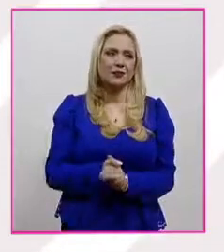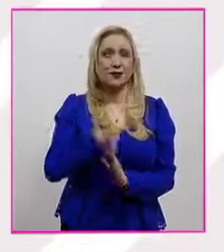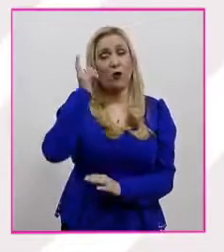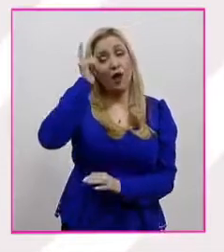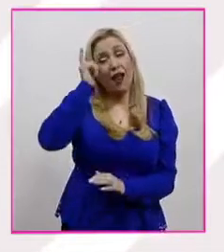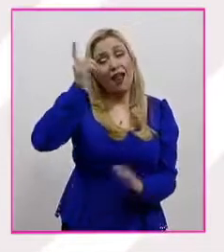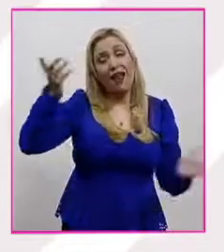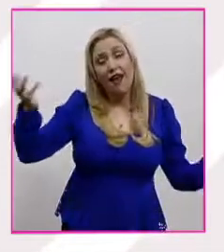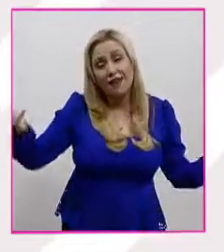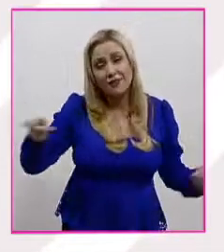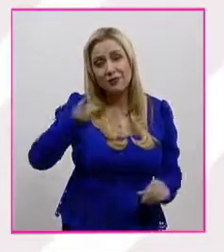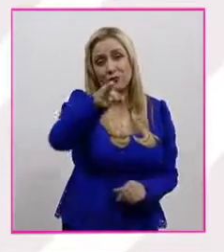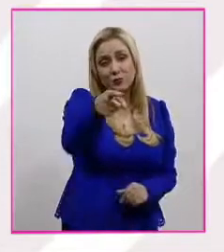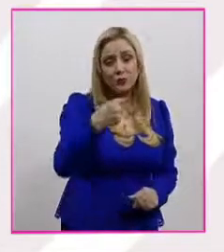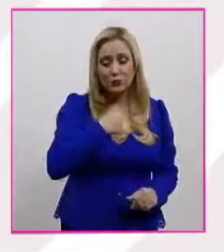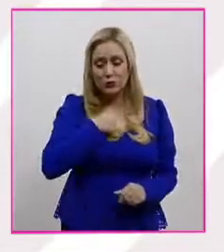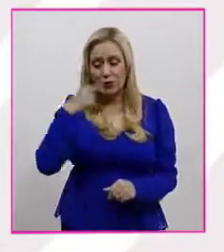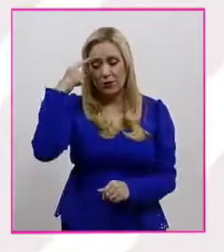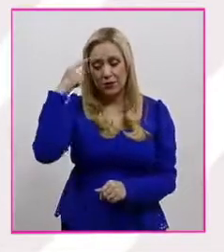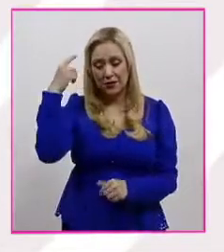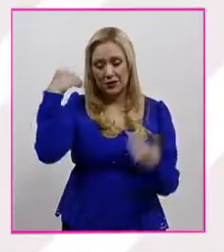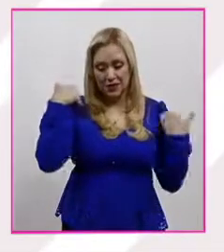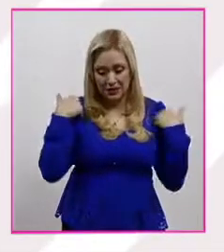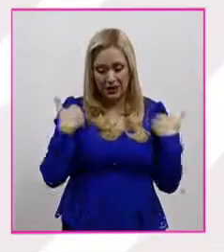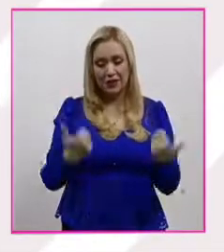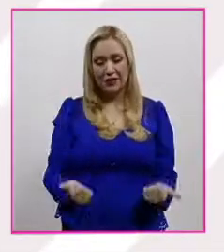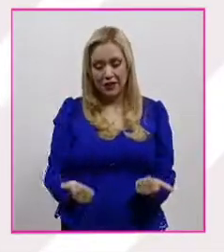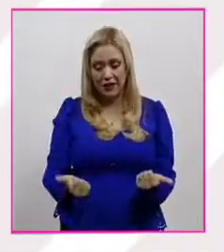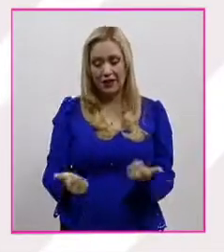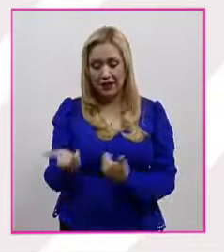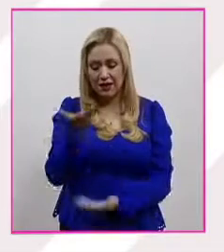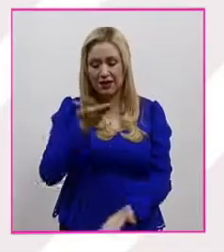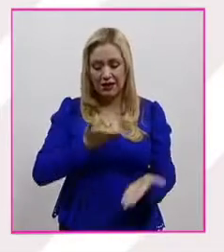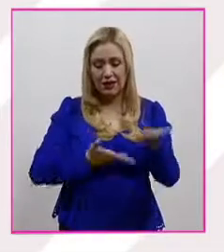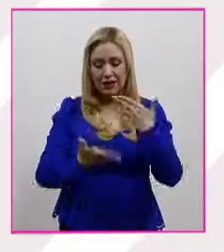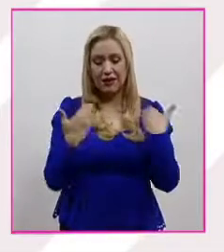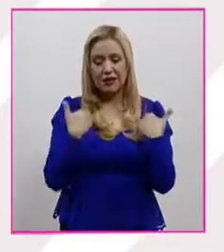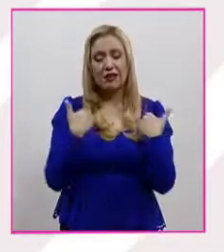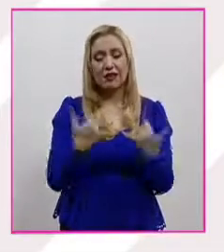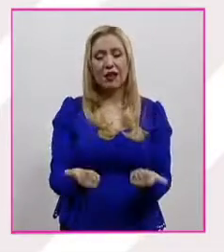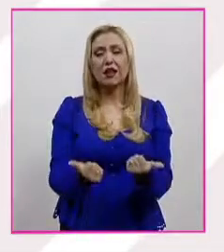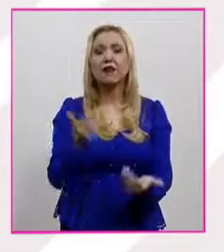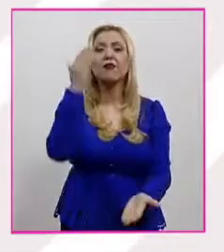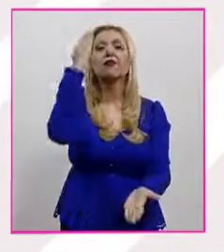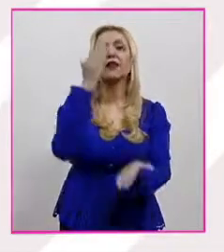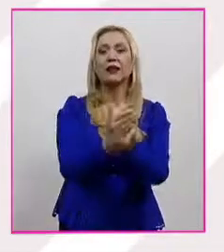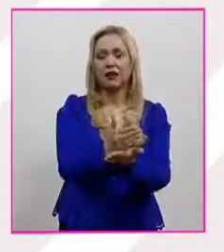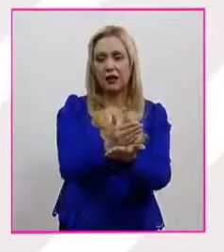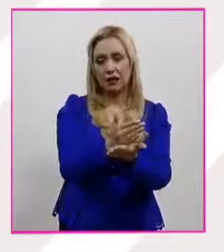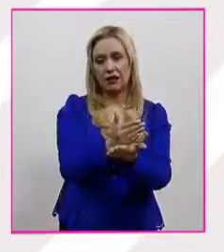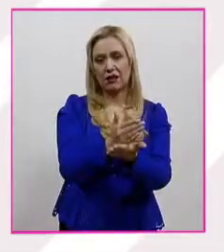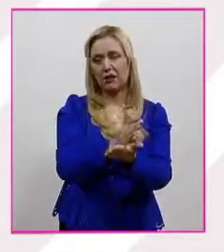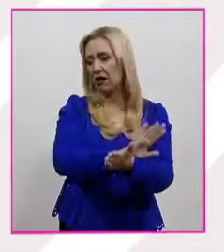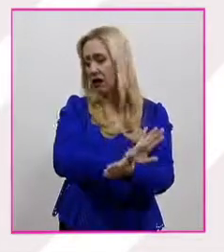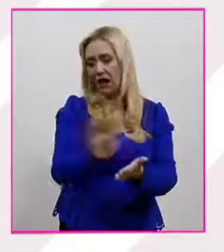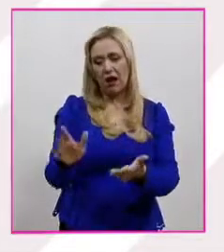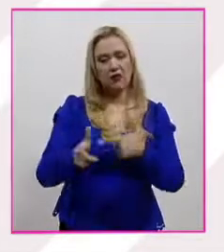personas podamos ir sociabilizando y comprendiendo que si no trabajamos por frenarla, la estamos reproduciendo.